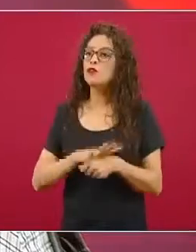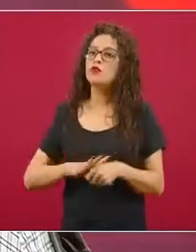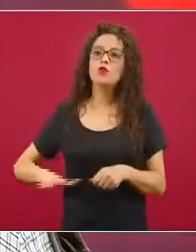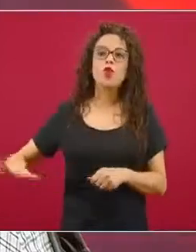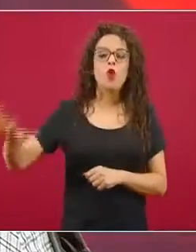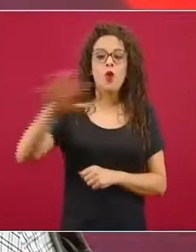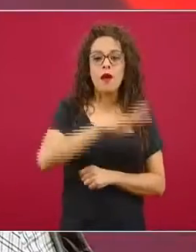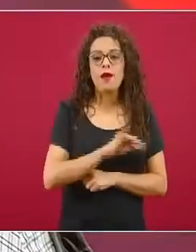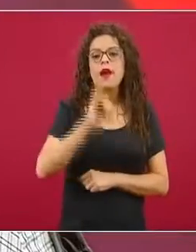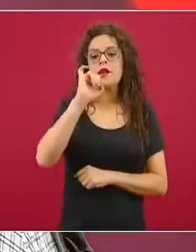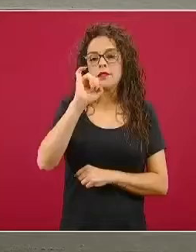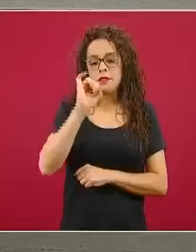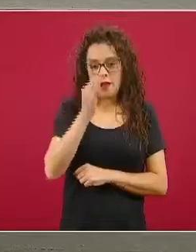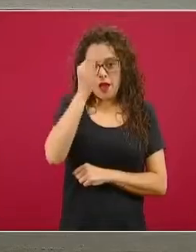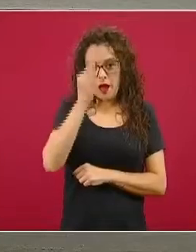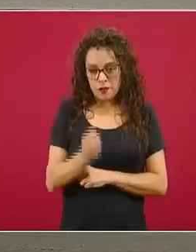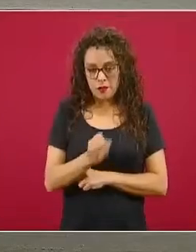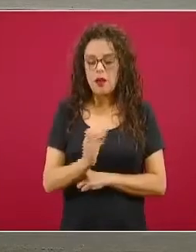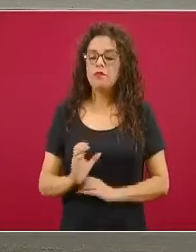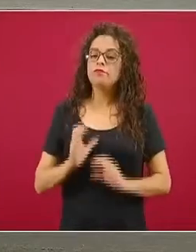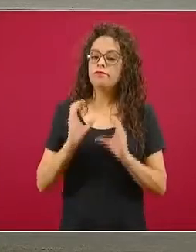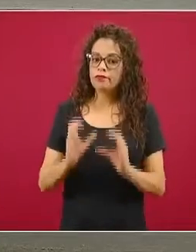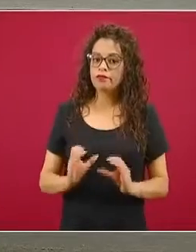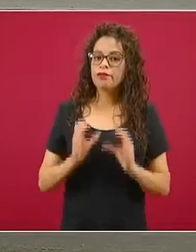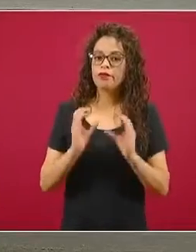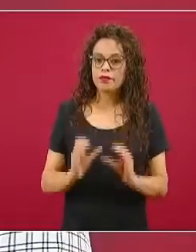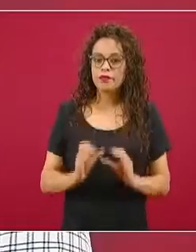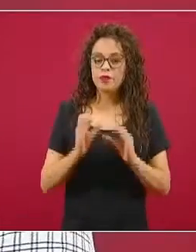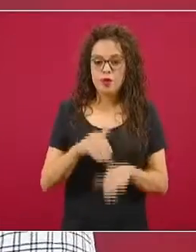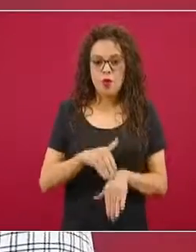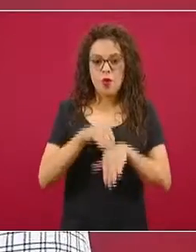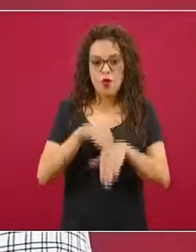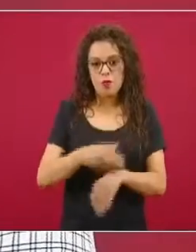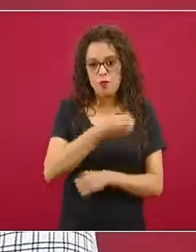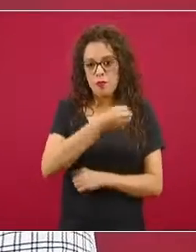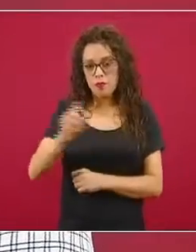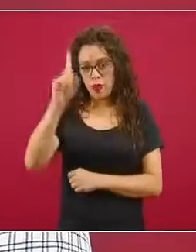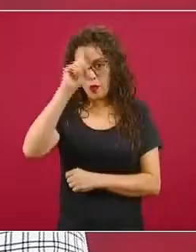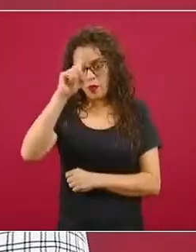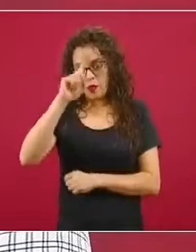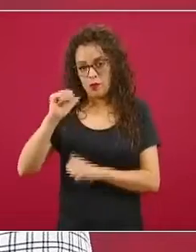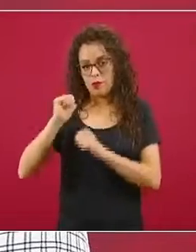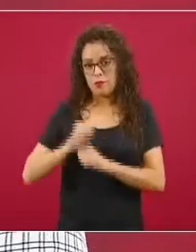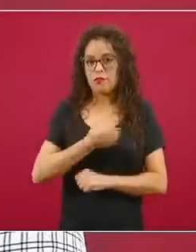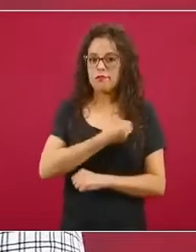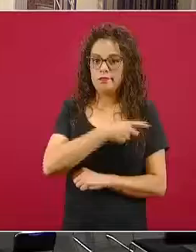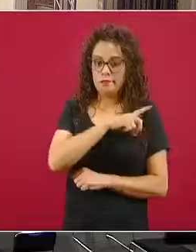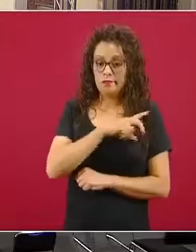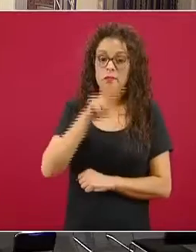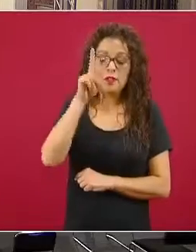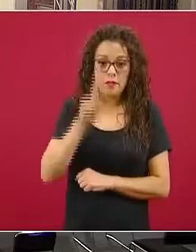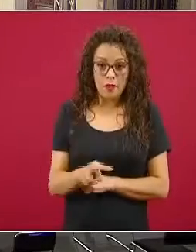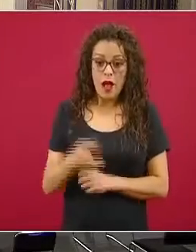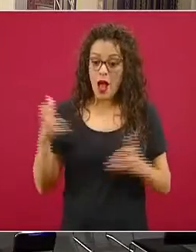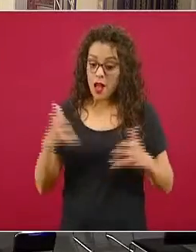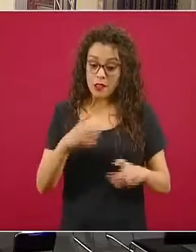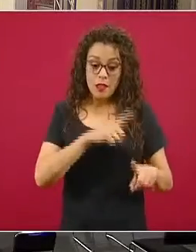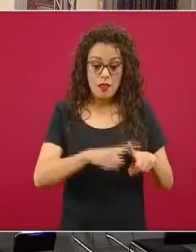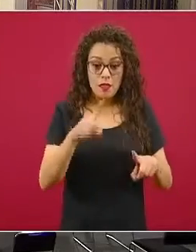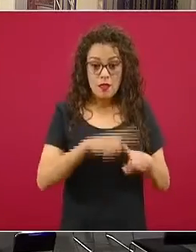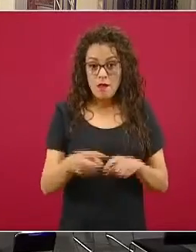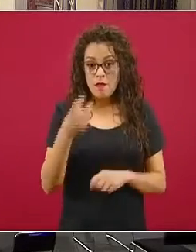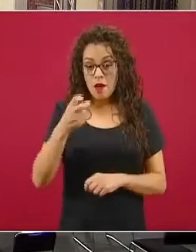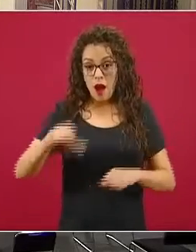ha contribuido, ha puesto en práctica, ha obedecido y ha tenido conciencia de que el hacer todas estas